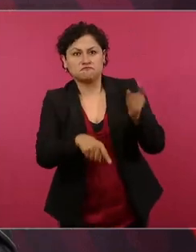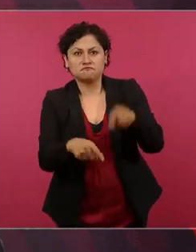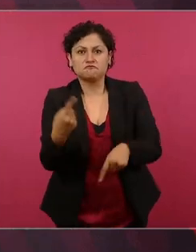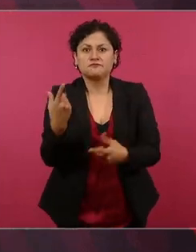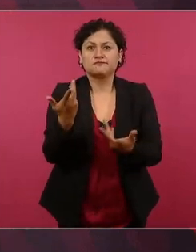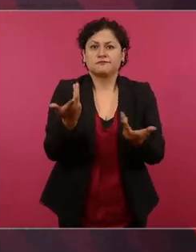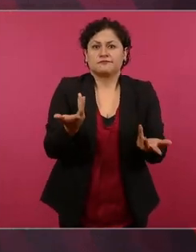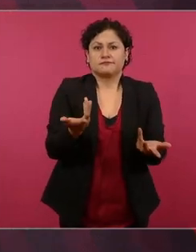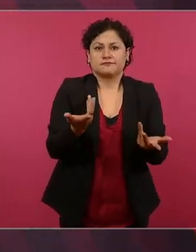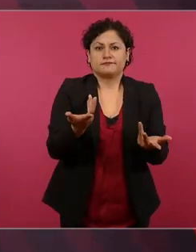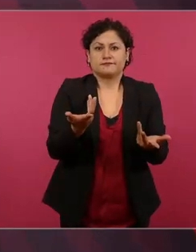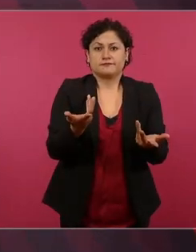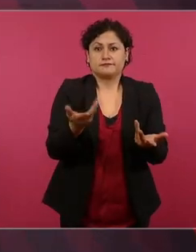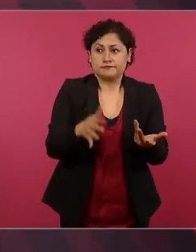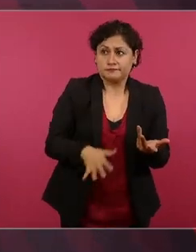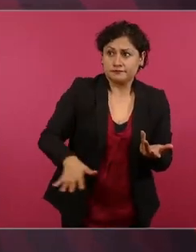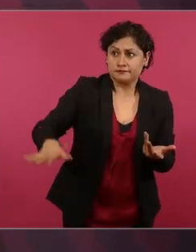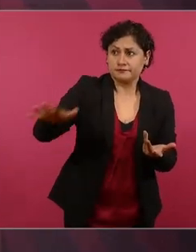pueblo.